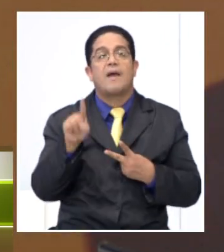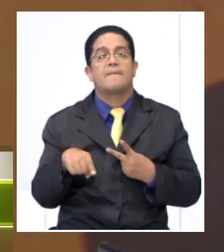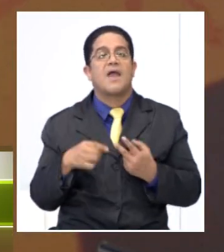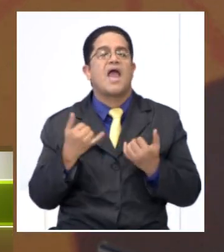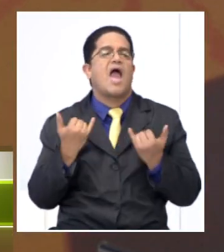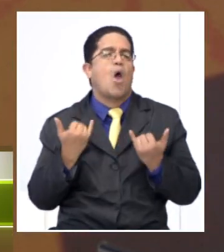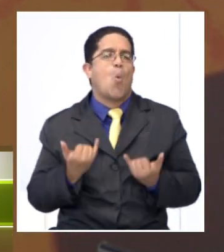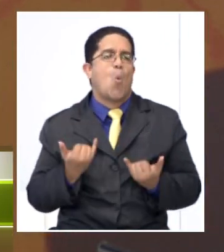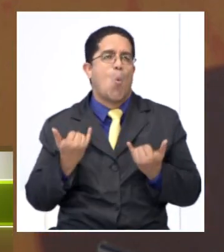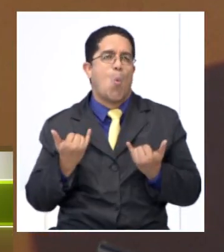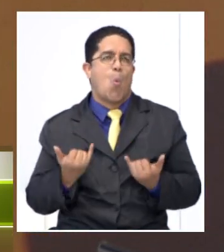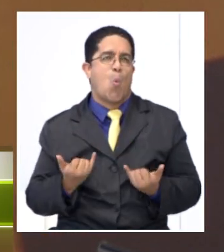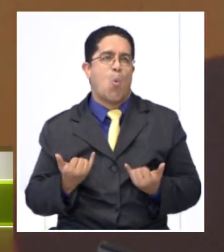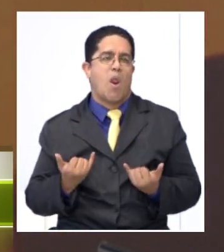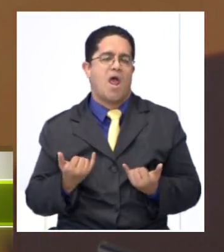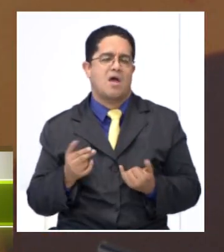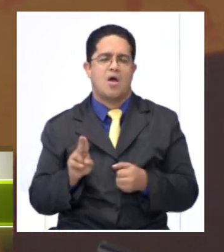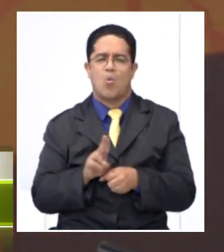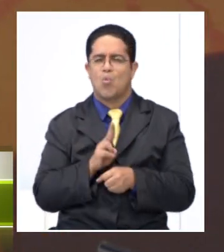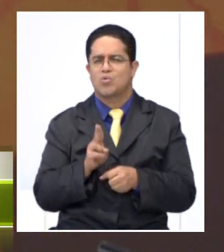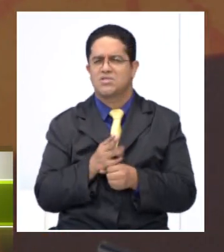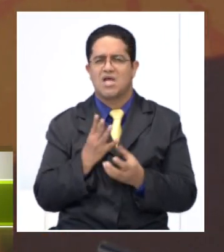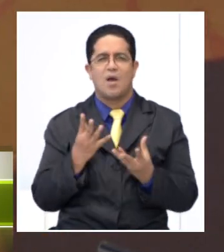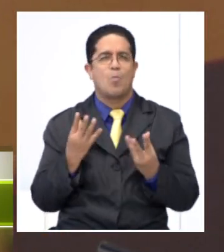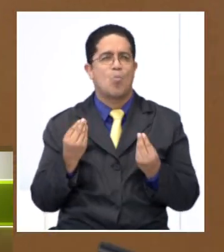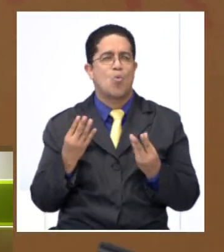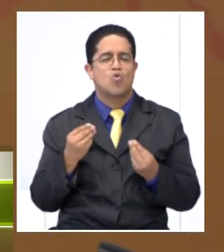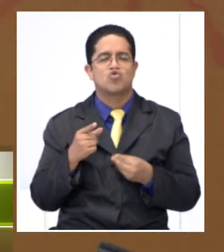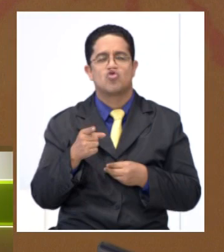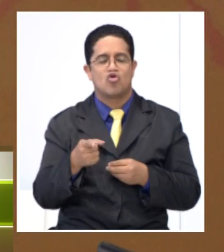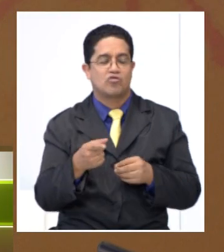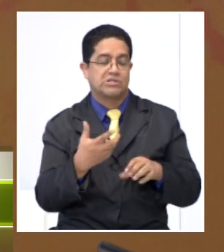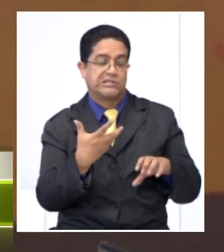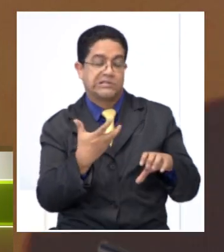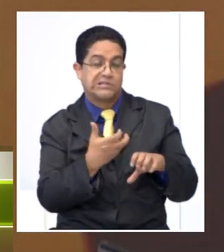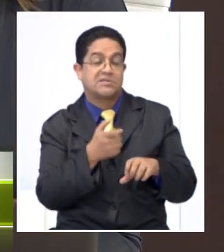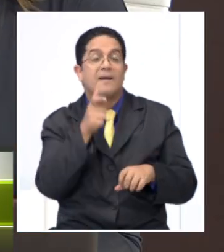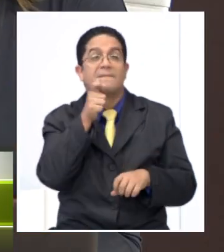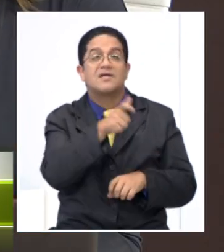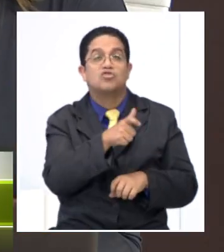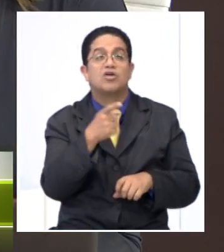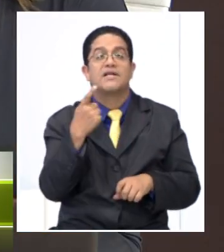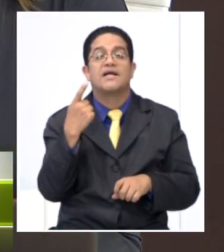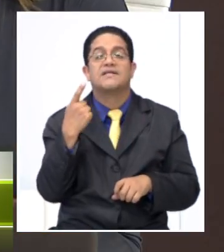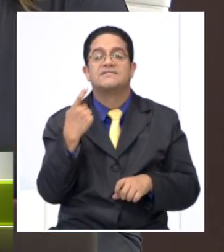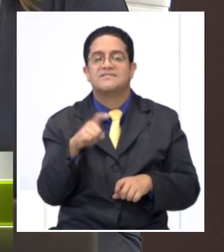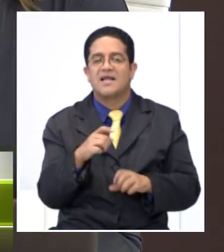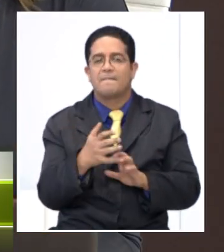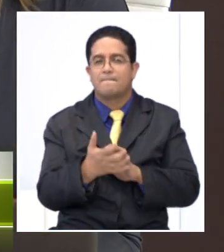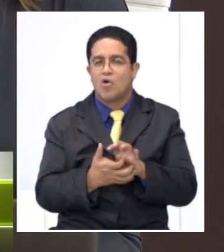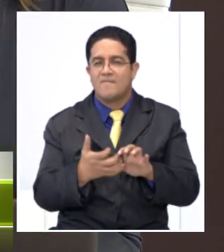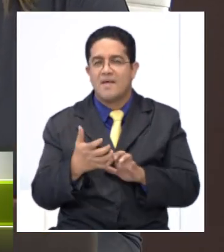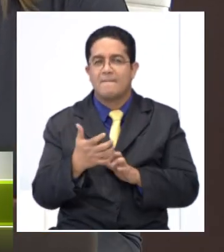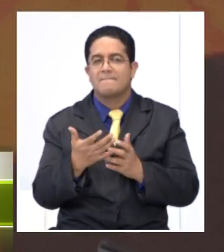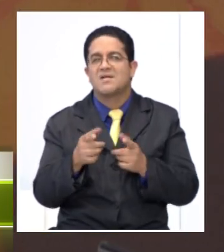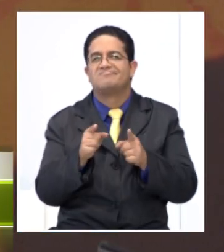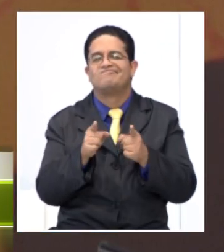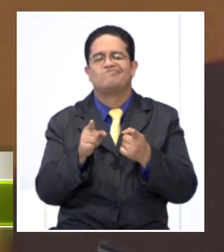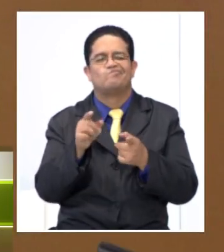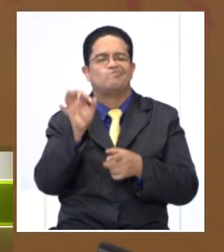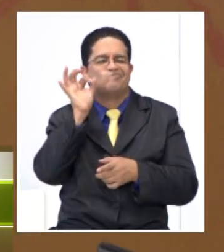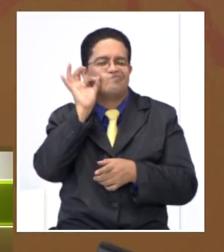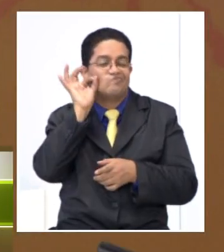que está en boga, la estamos utilizando muchísimo, que es el mesobotox para pacientes con patologías como rosácea o pacientes que tienen los